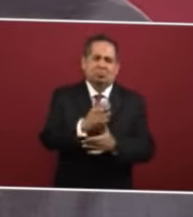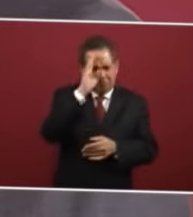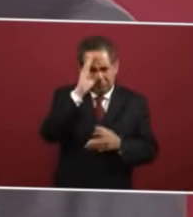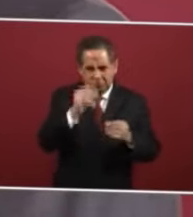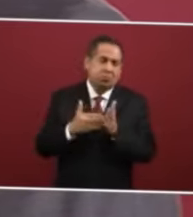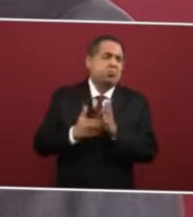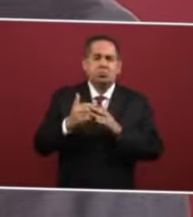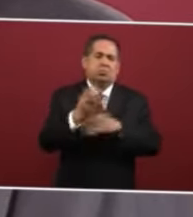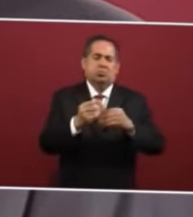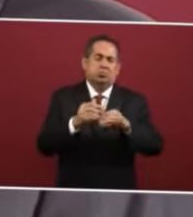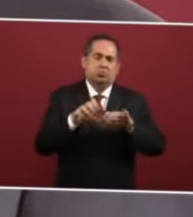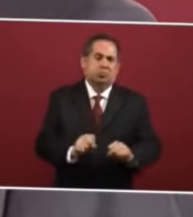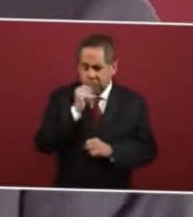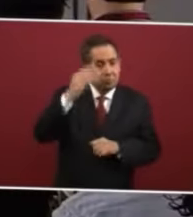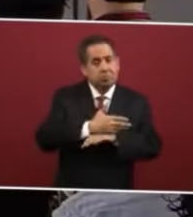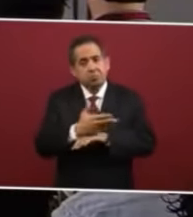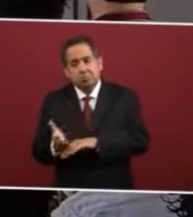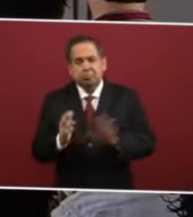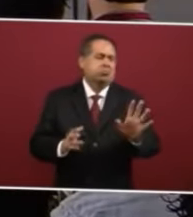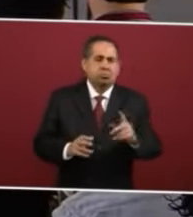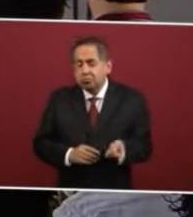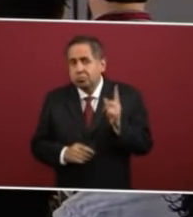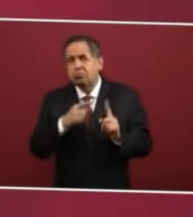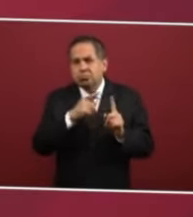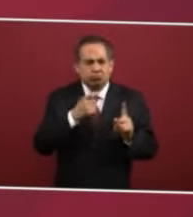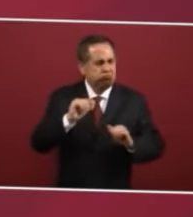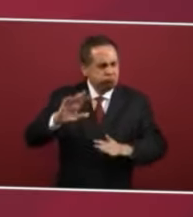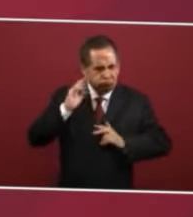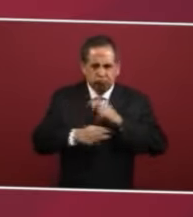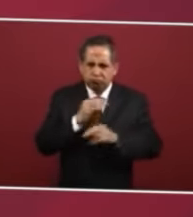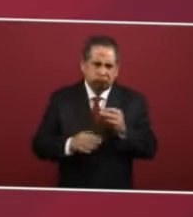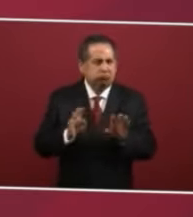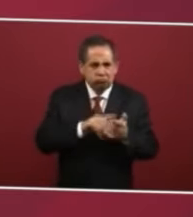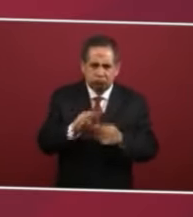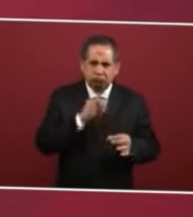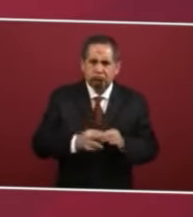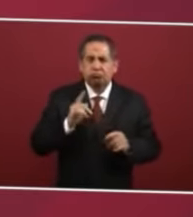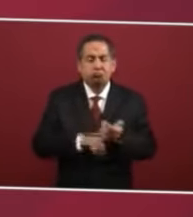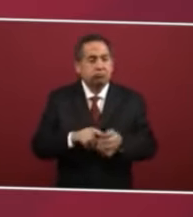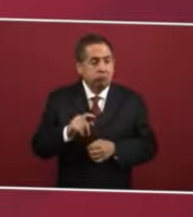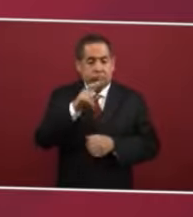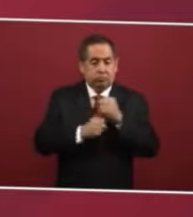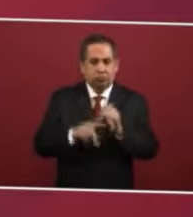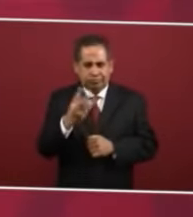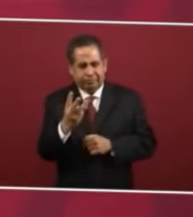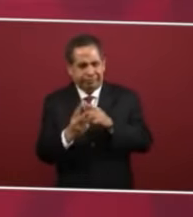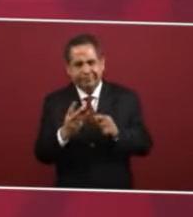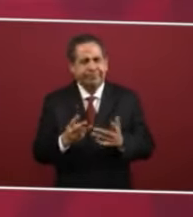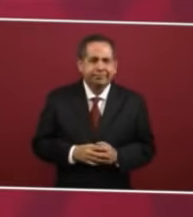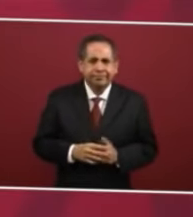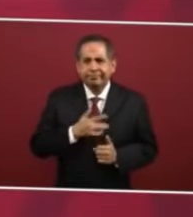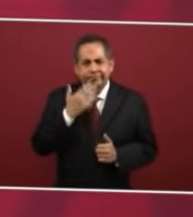pasan de los 8. Y también en el tiempo. Creo que solo una se comprometía a tener la refinería en el 23. Y eso no